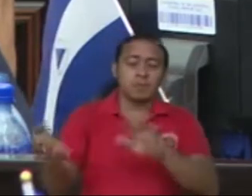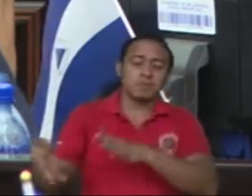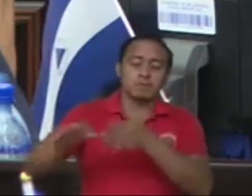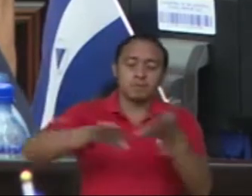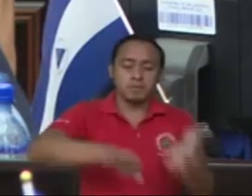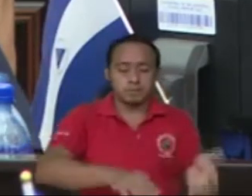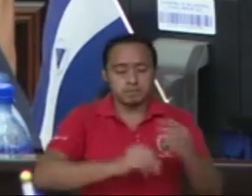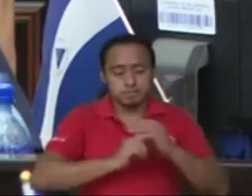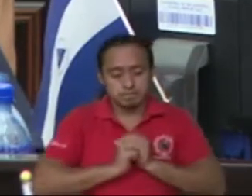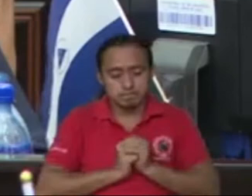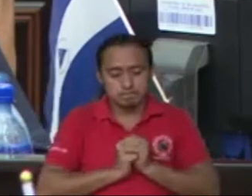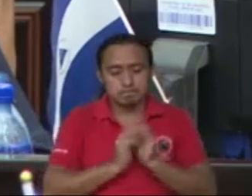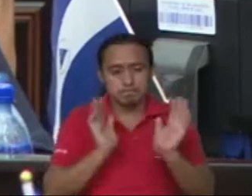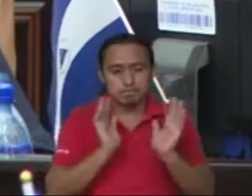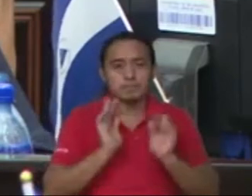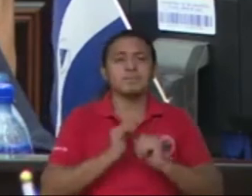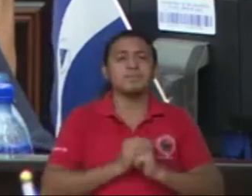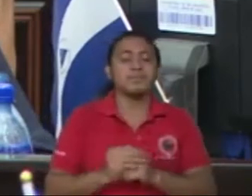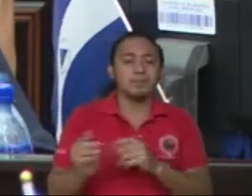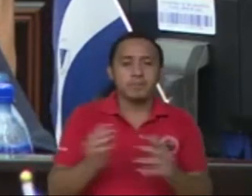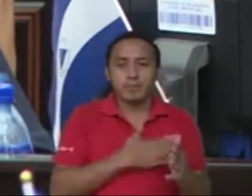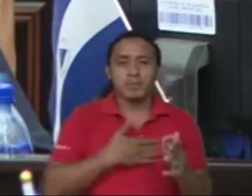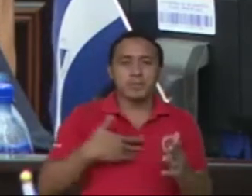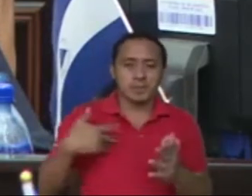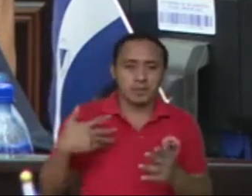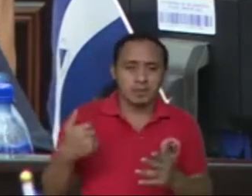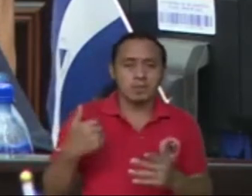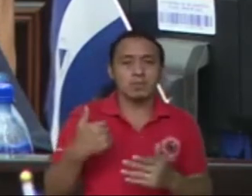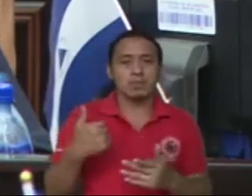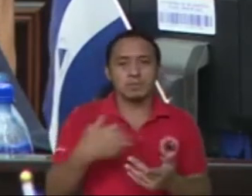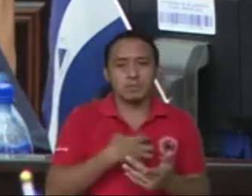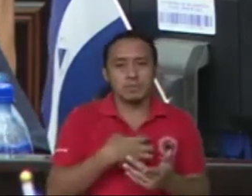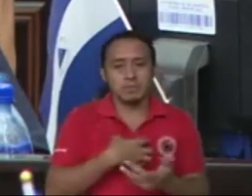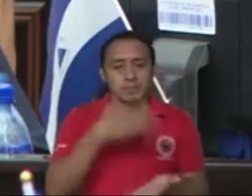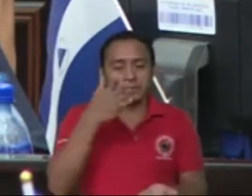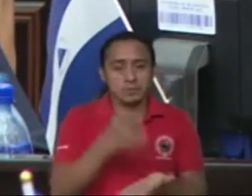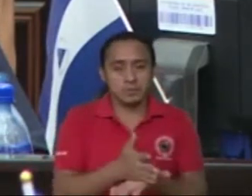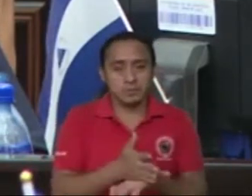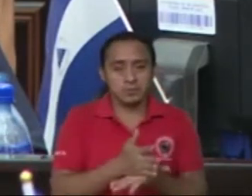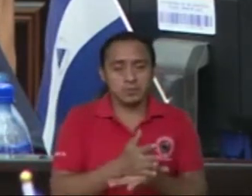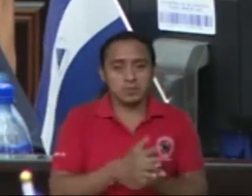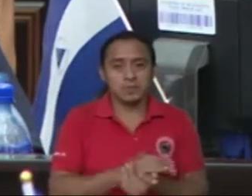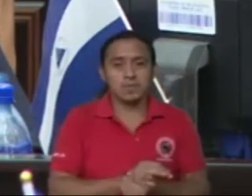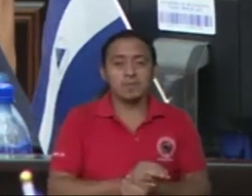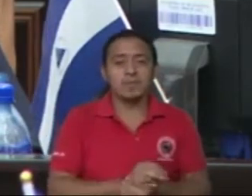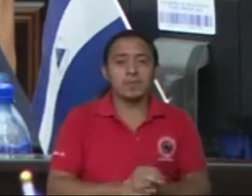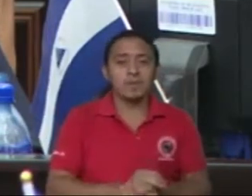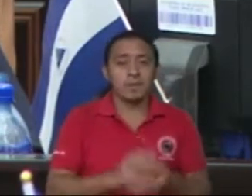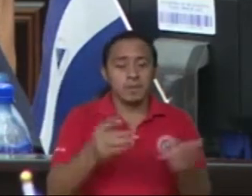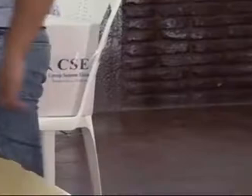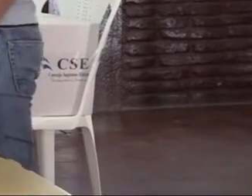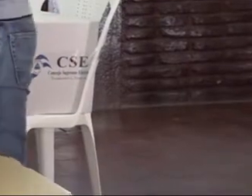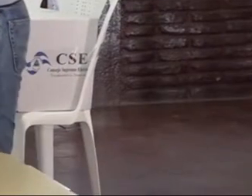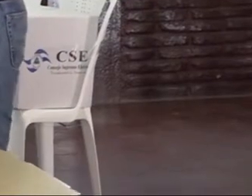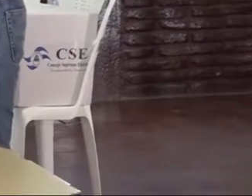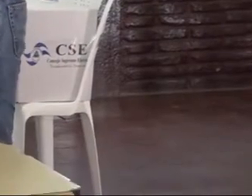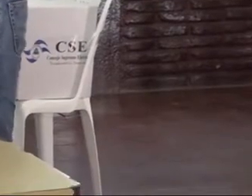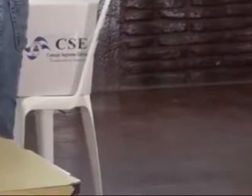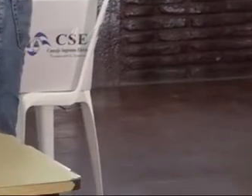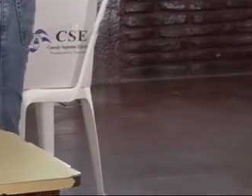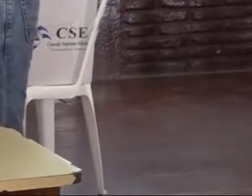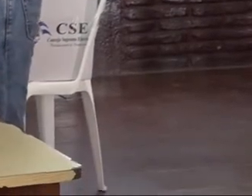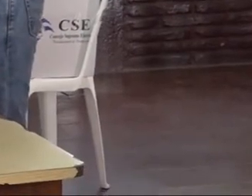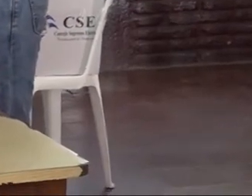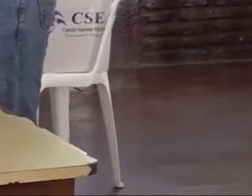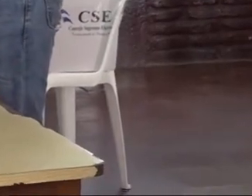Difuntos. 7. Mejorar la disposición referida a la impregnación con tinta